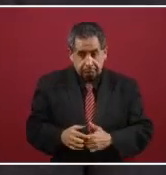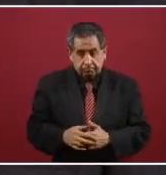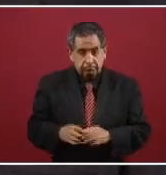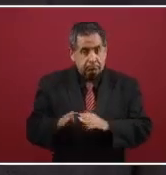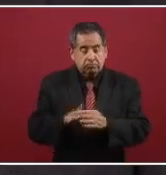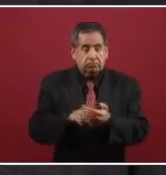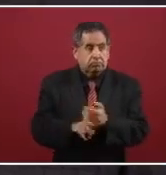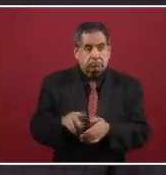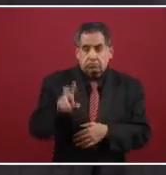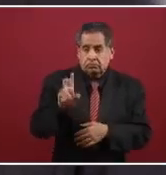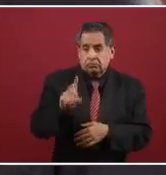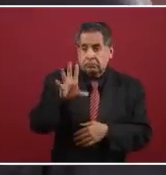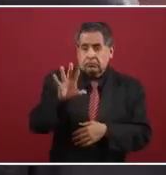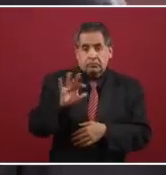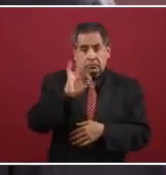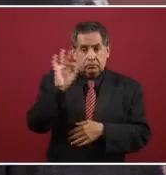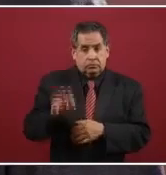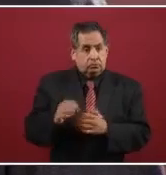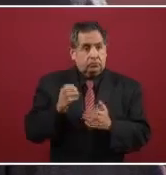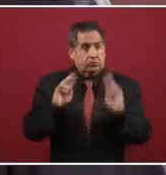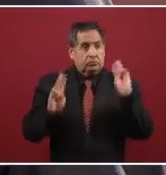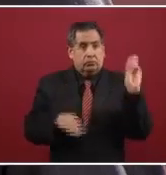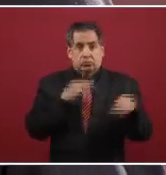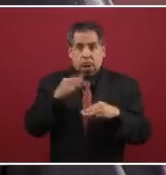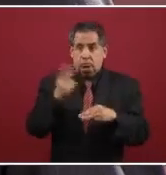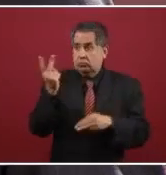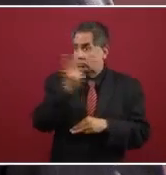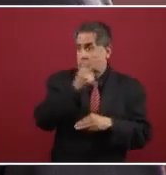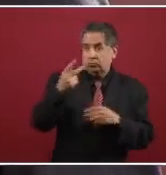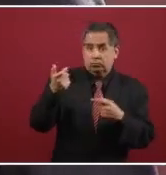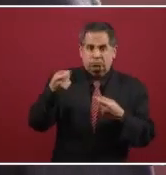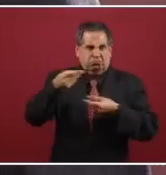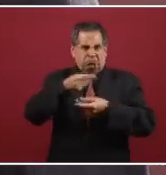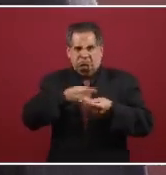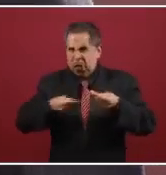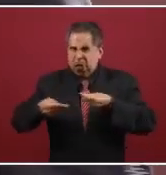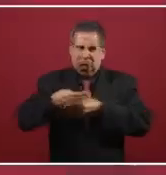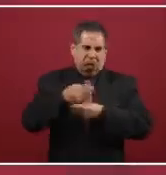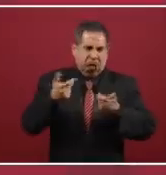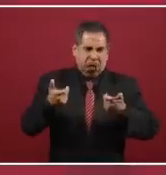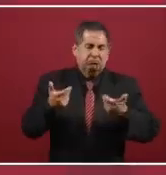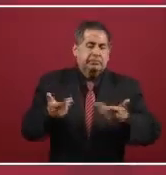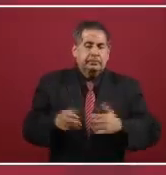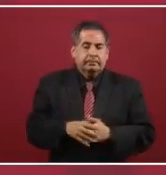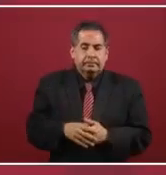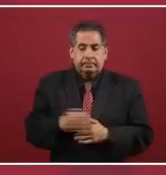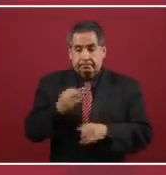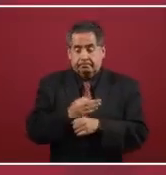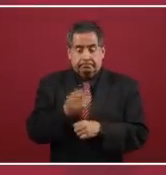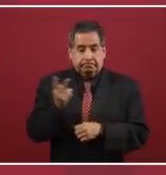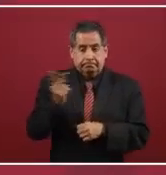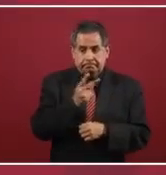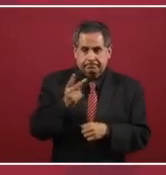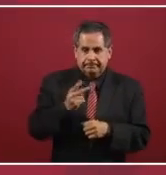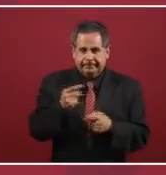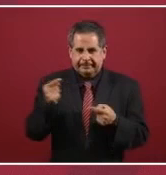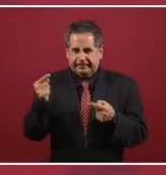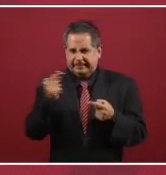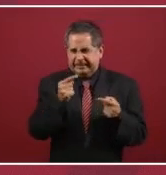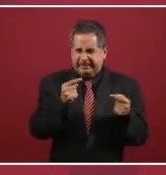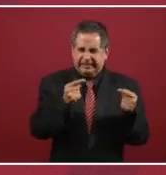el 35% de la economía mundial, y se están acariciando,